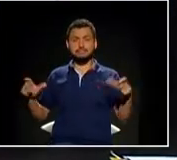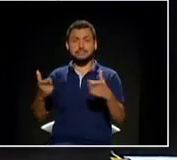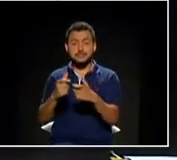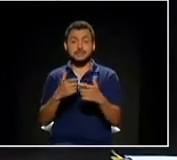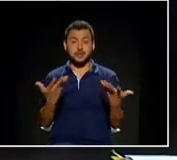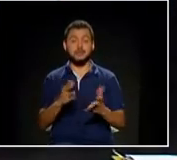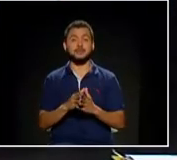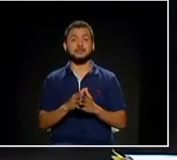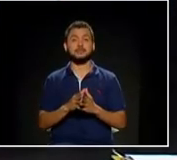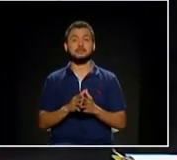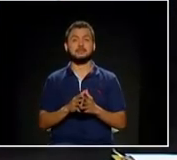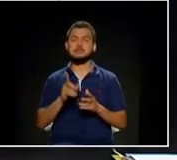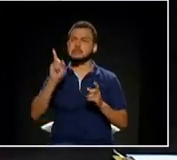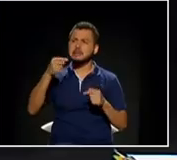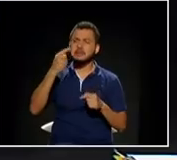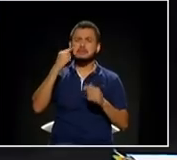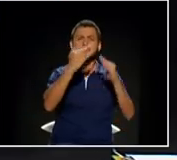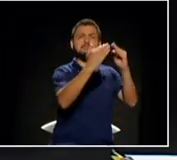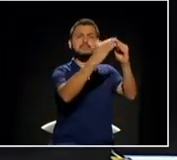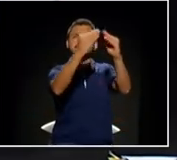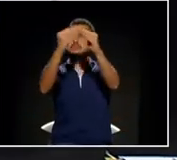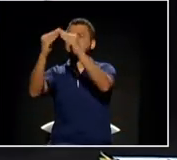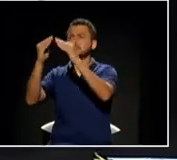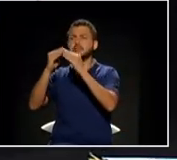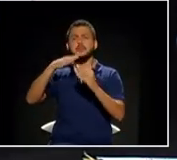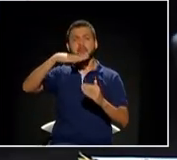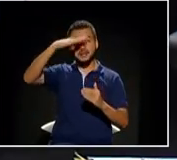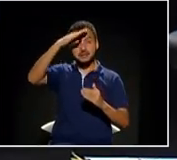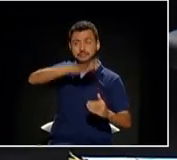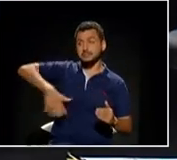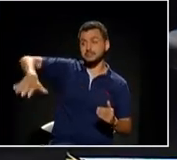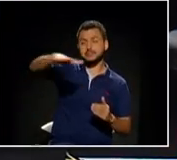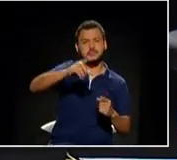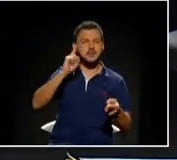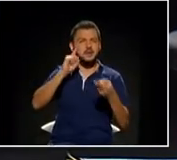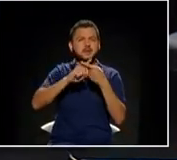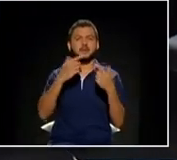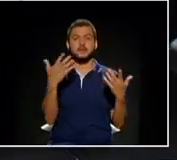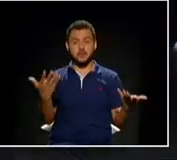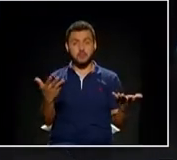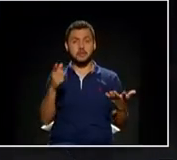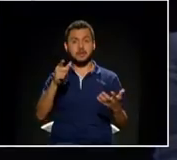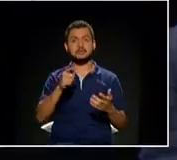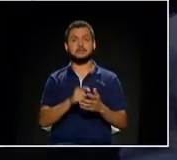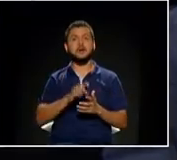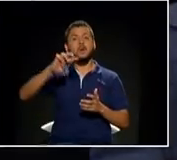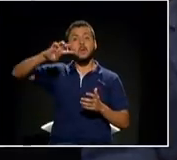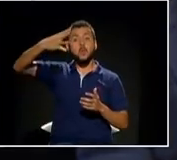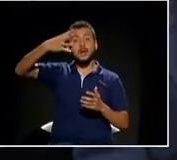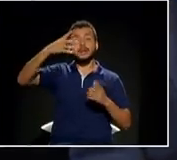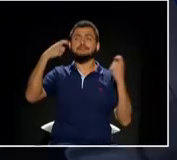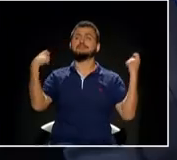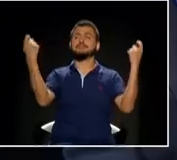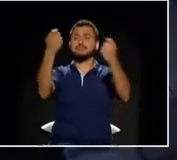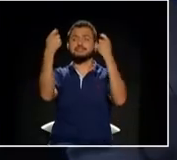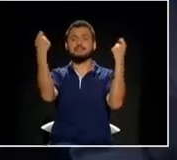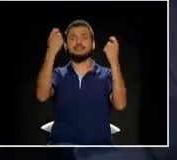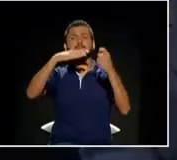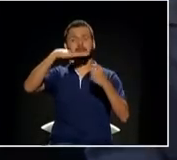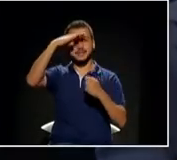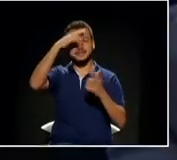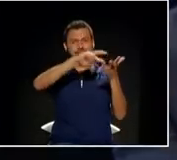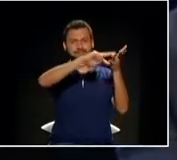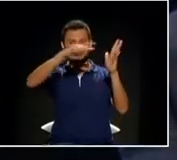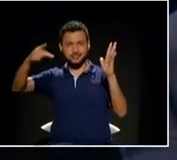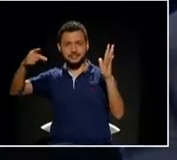destrabar la construcción en la ciudad pero en el tema precisamente cuarta revolución industrial donde tenemos una experiencia que habrá que darle a la ciudad se